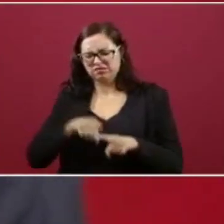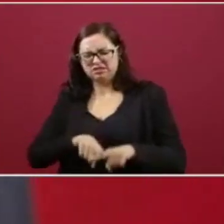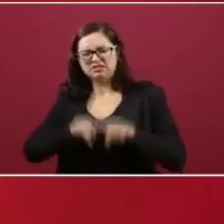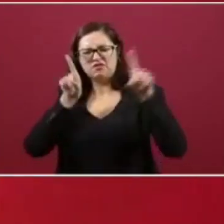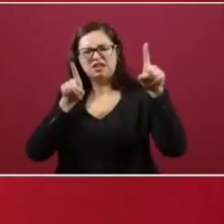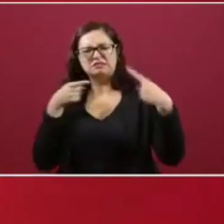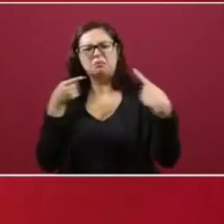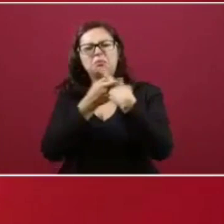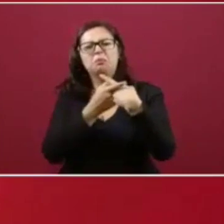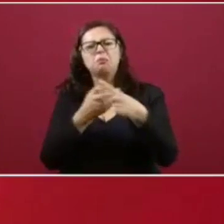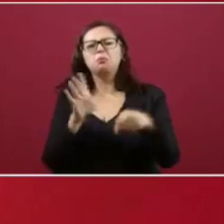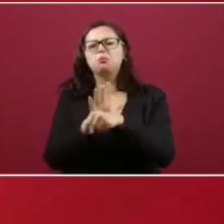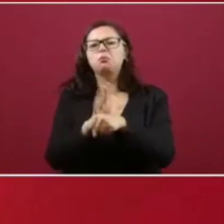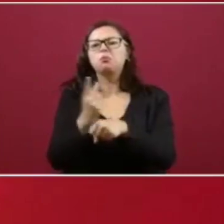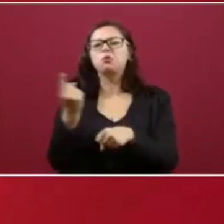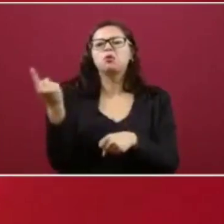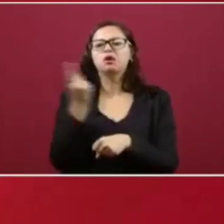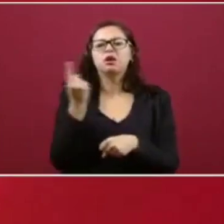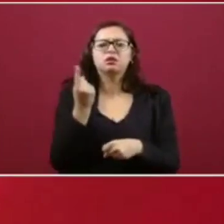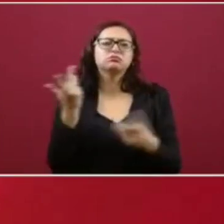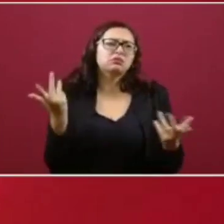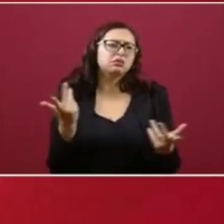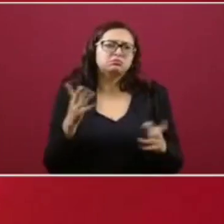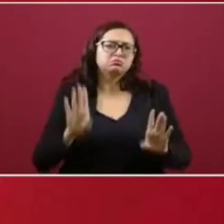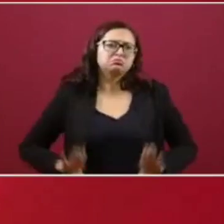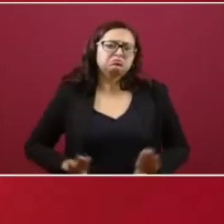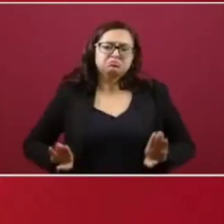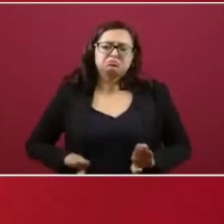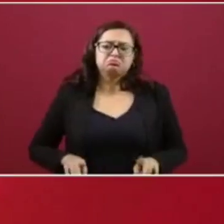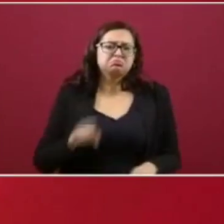su postura conservadora.